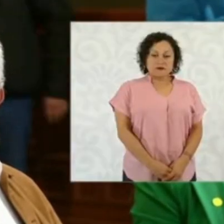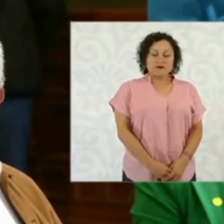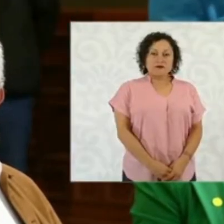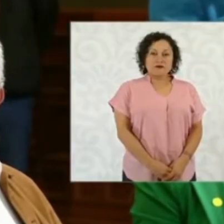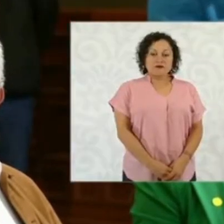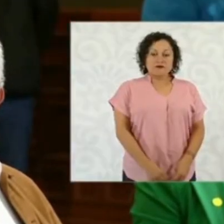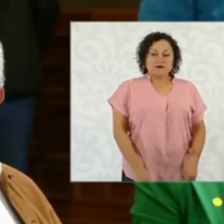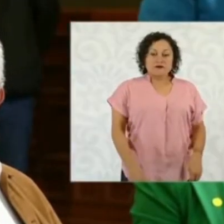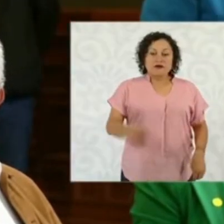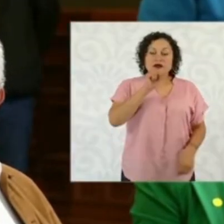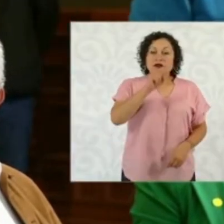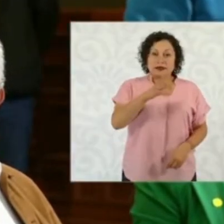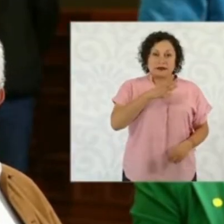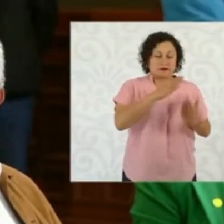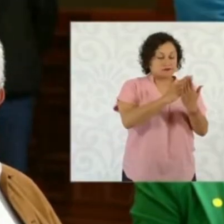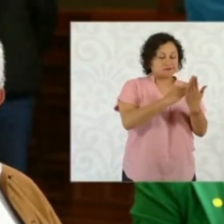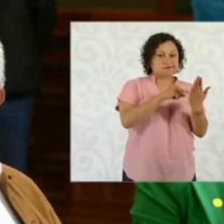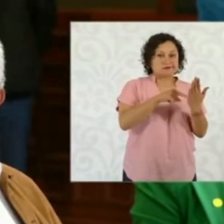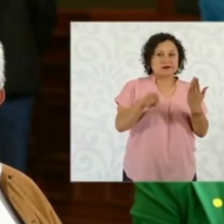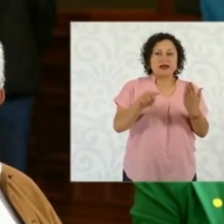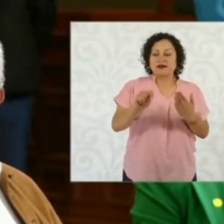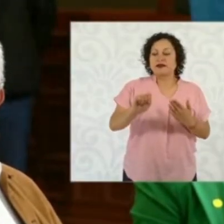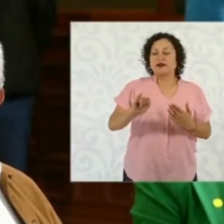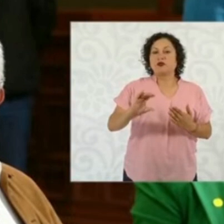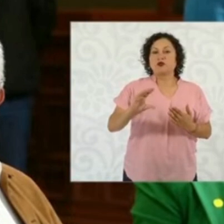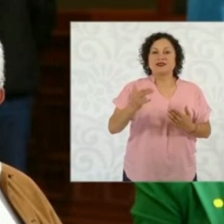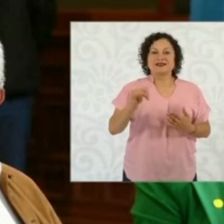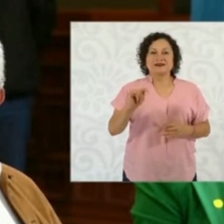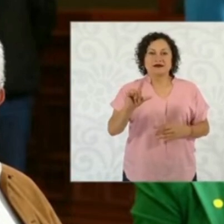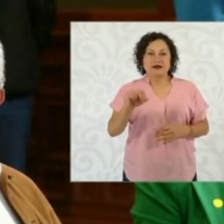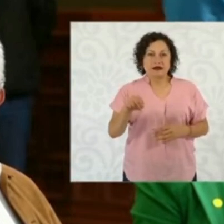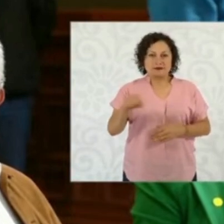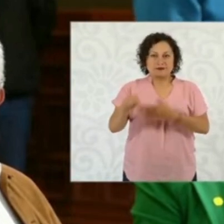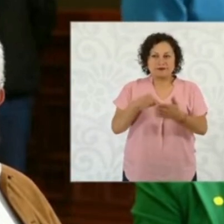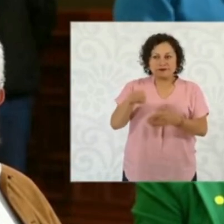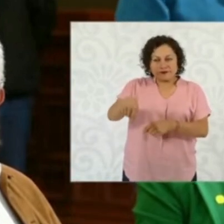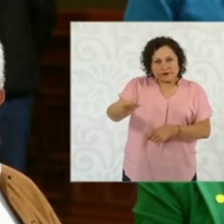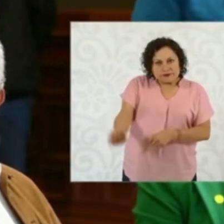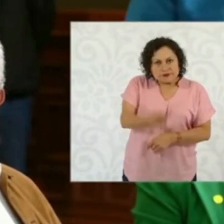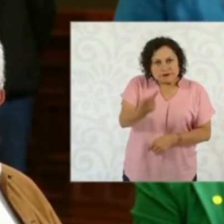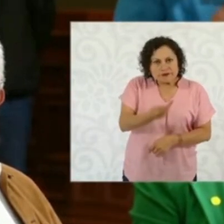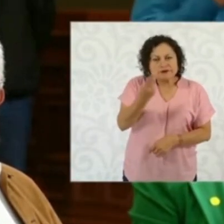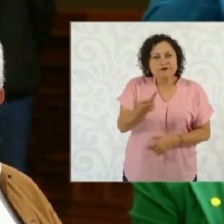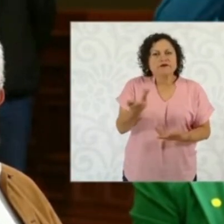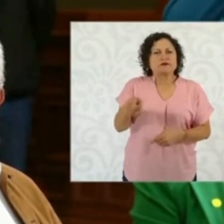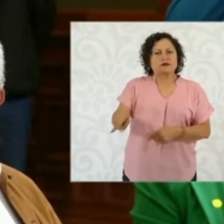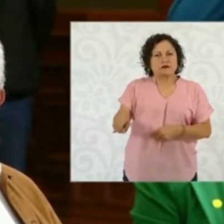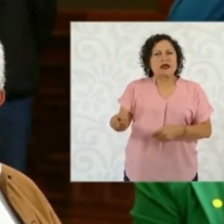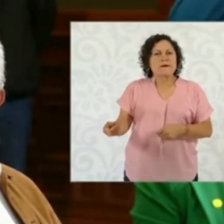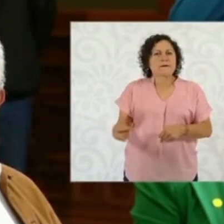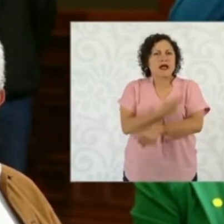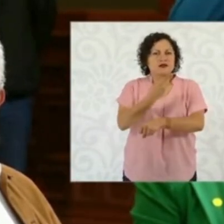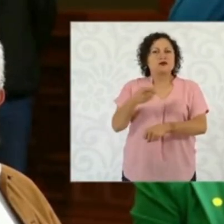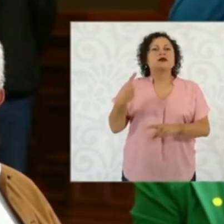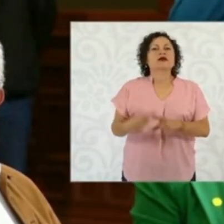apartado que me gustaría pedirle su opinión sobre el Teuchtitlán, que pregunta quién considera culpable de estos hechos y destaca que el